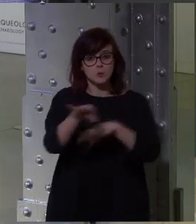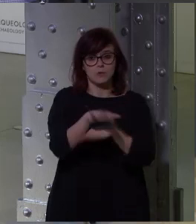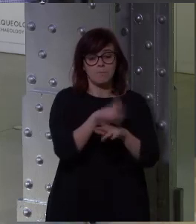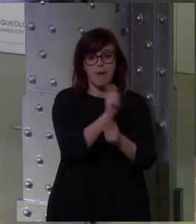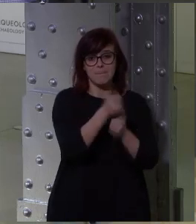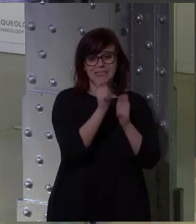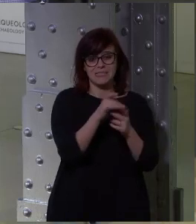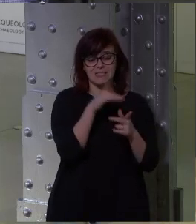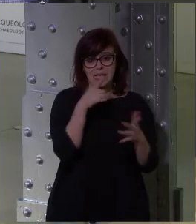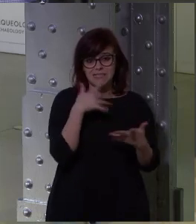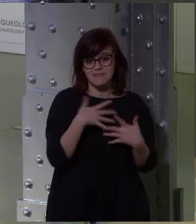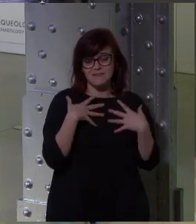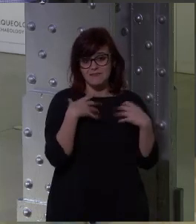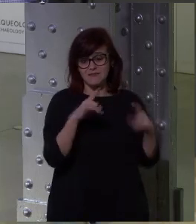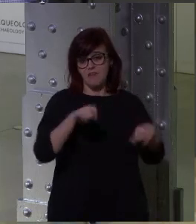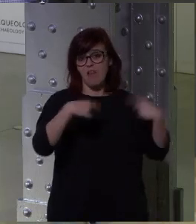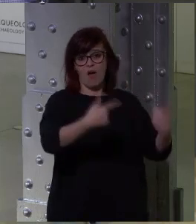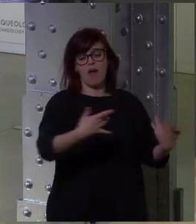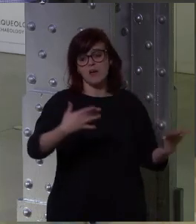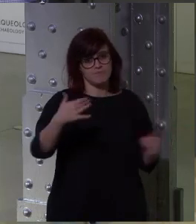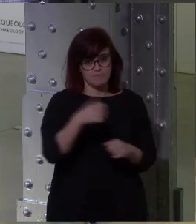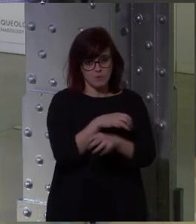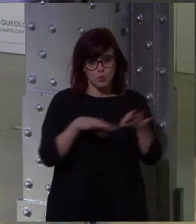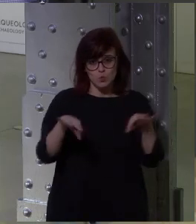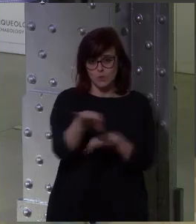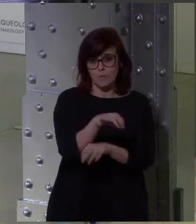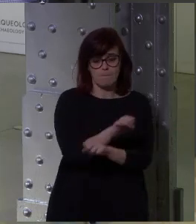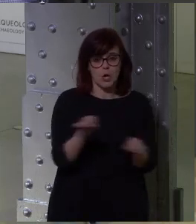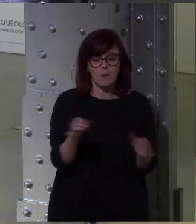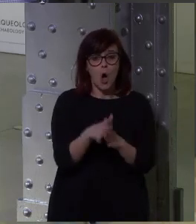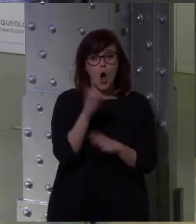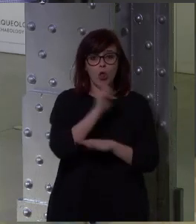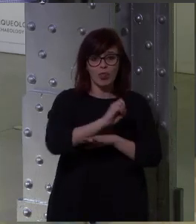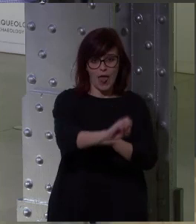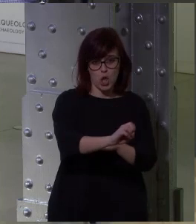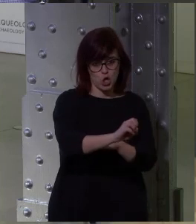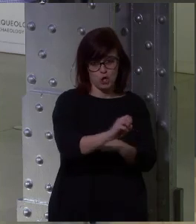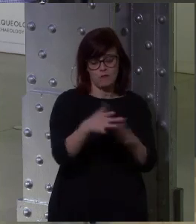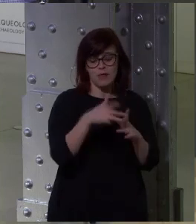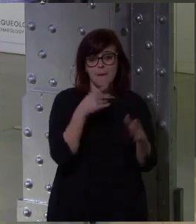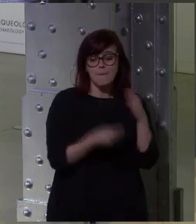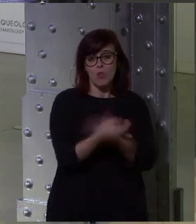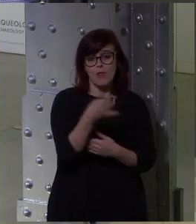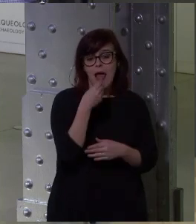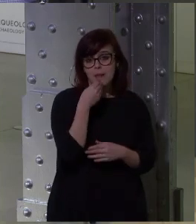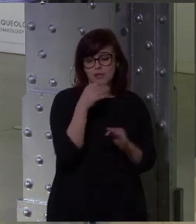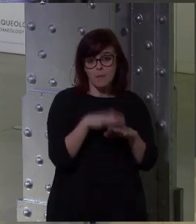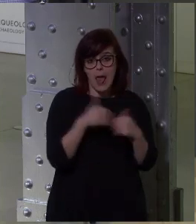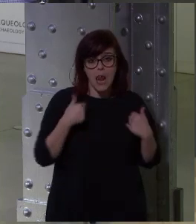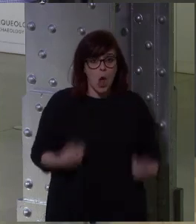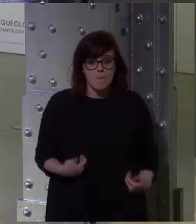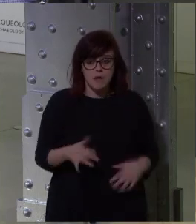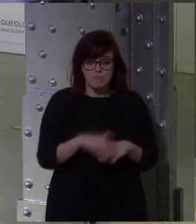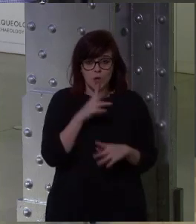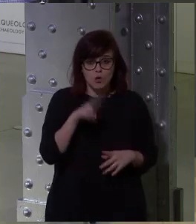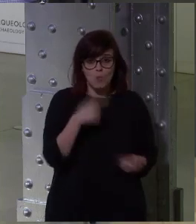la pesca salvaje, porque la capacidad que tiene el océano de producir alimento para el hombre